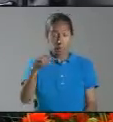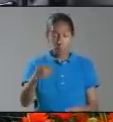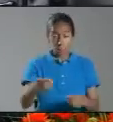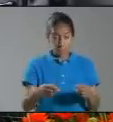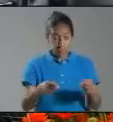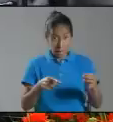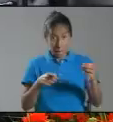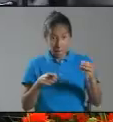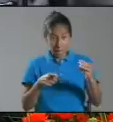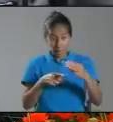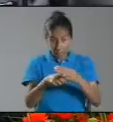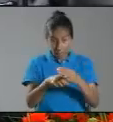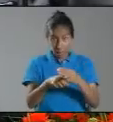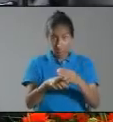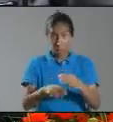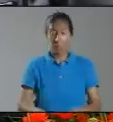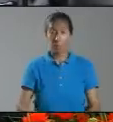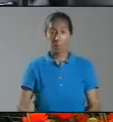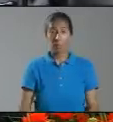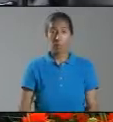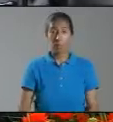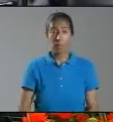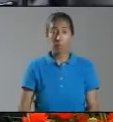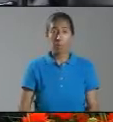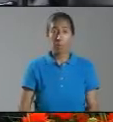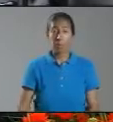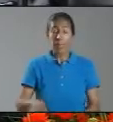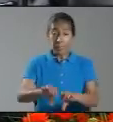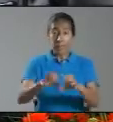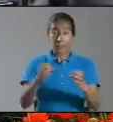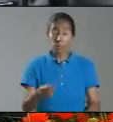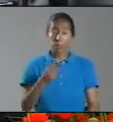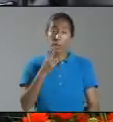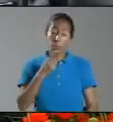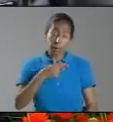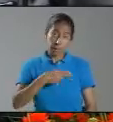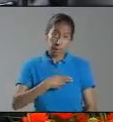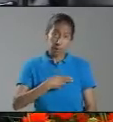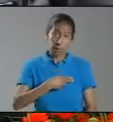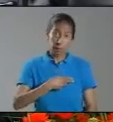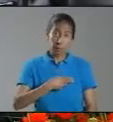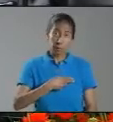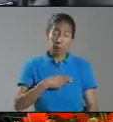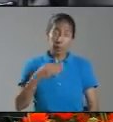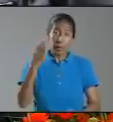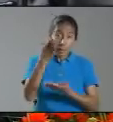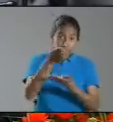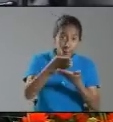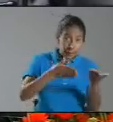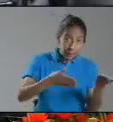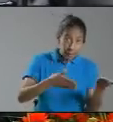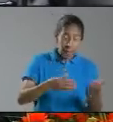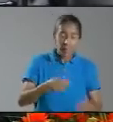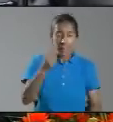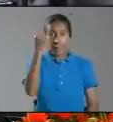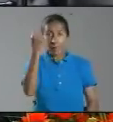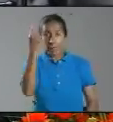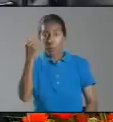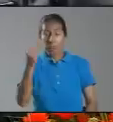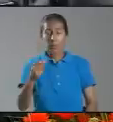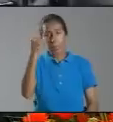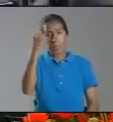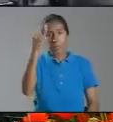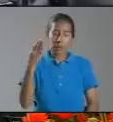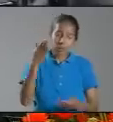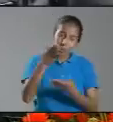Entonces, la humildad te lleva al entendimiento y el entendimiento te lleva a